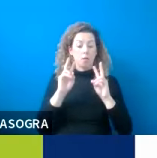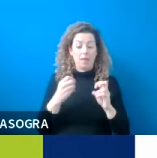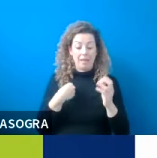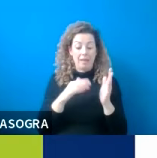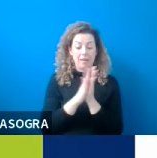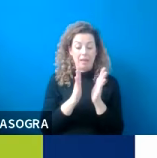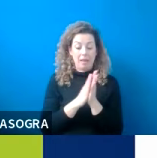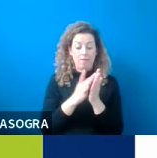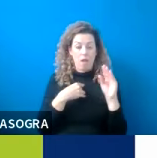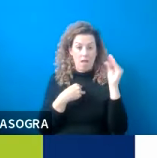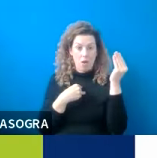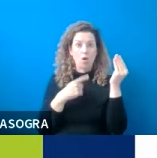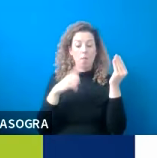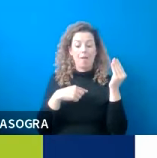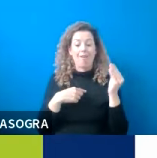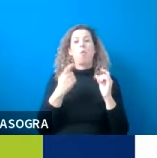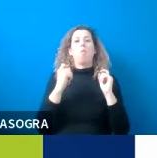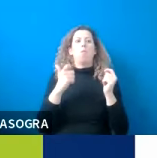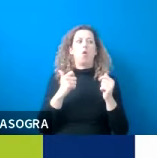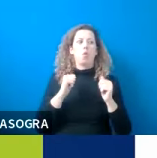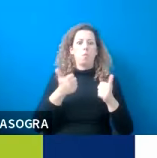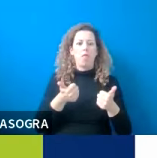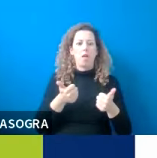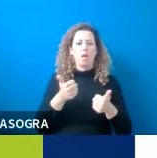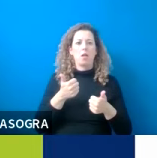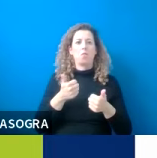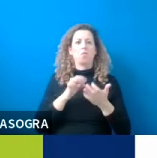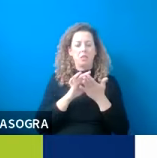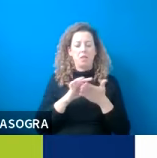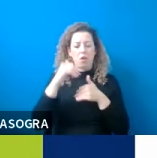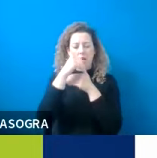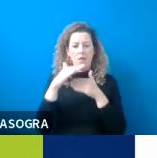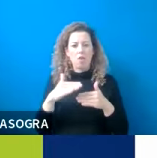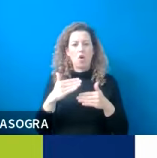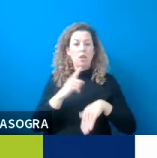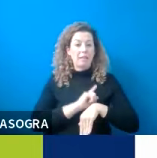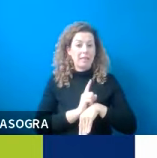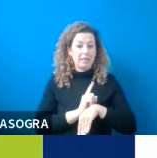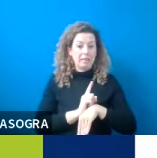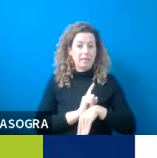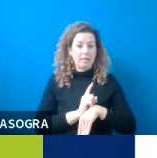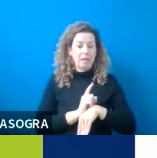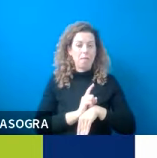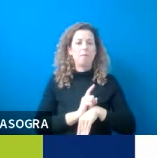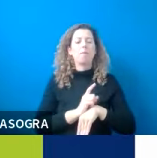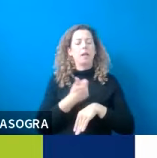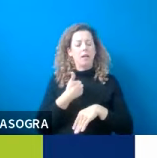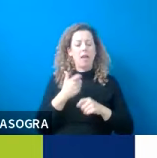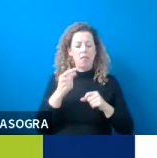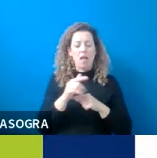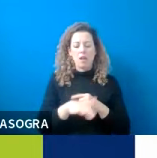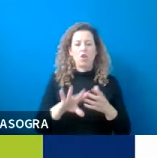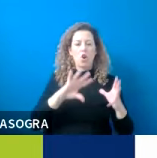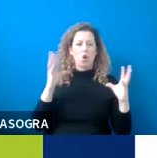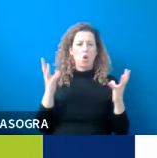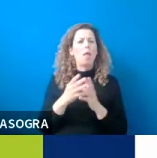esa primera acercación a establecer los servicios de atención temprana, pues ya se hablaba de considerar al niño en su globalidad como uno de los